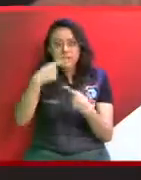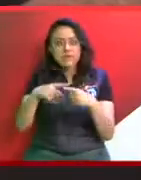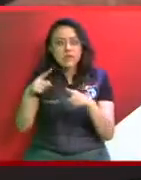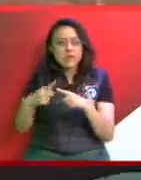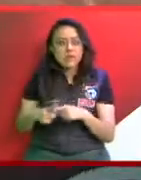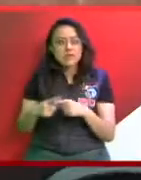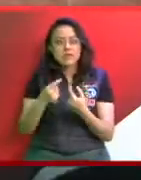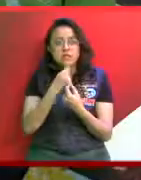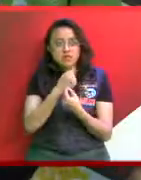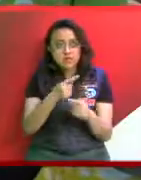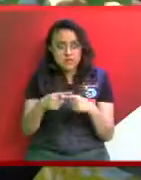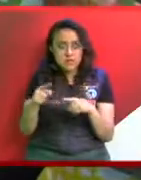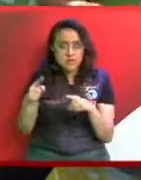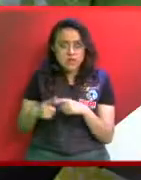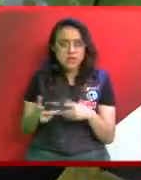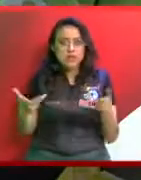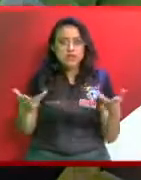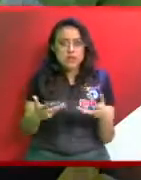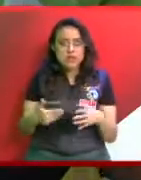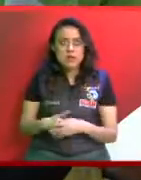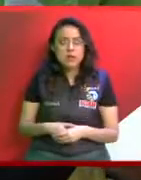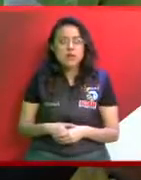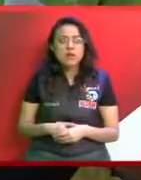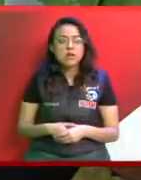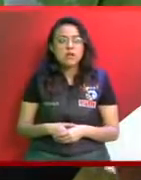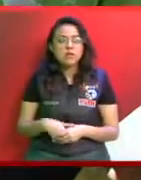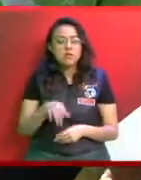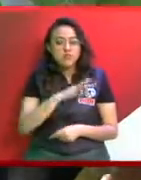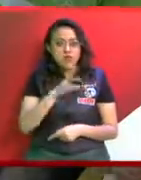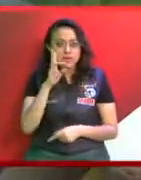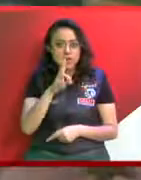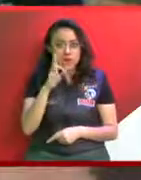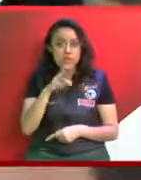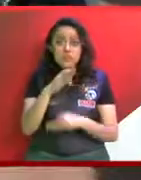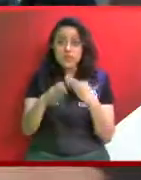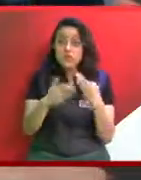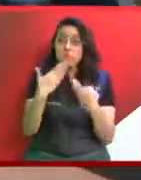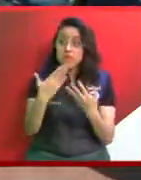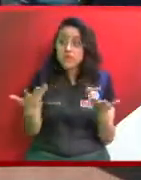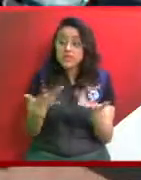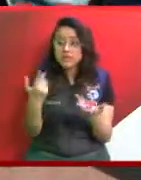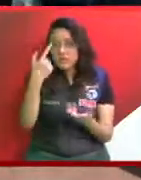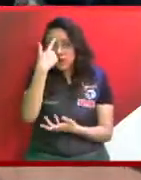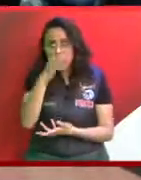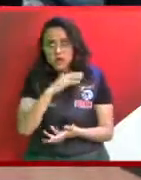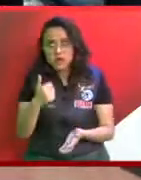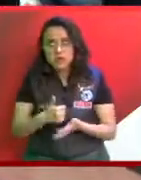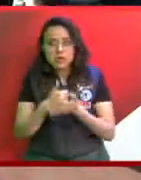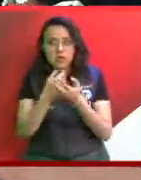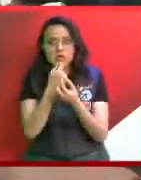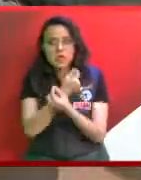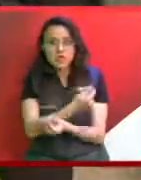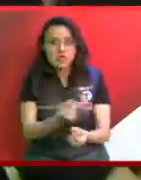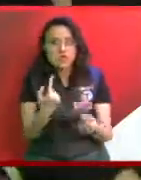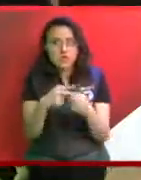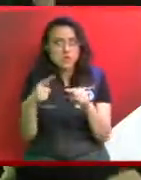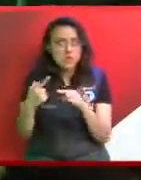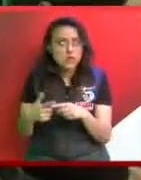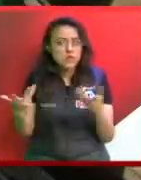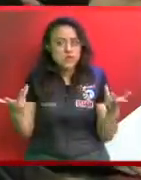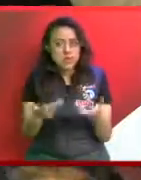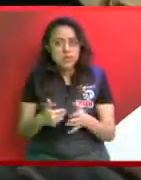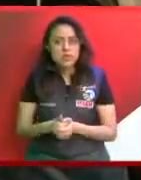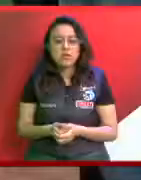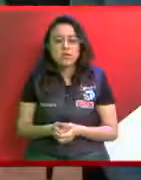los niños, jugar con ellos y ver todo que podemos hacer para contribuir para la niñez mexicana. Y al